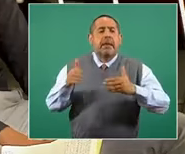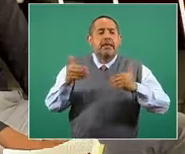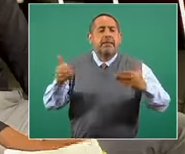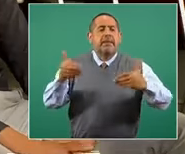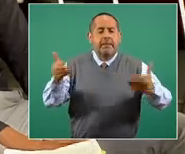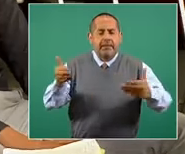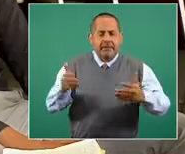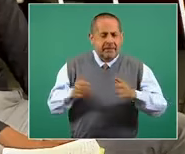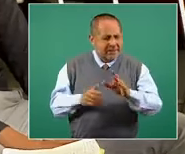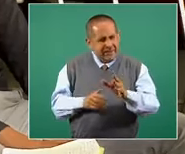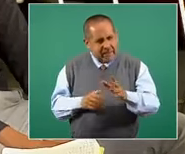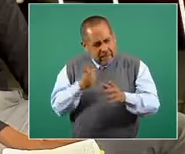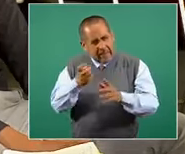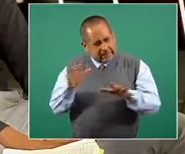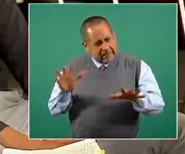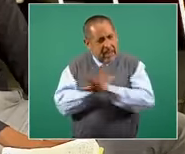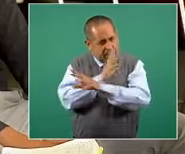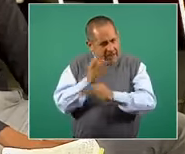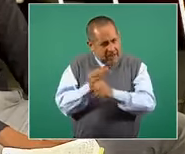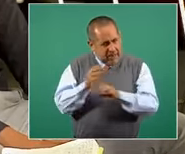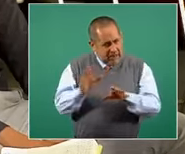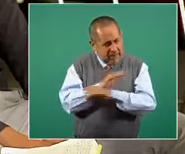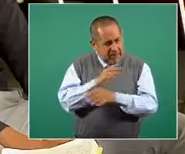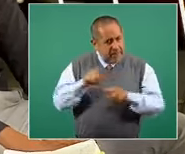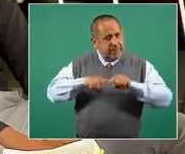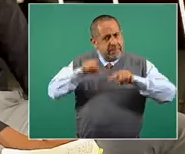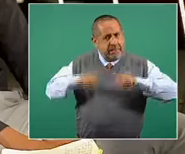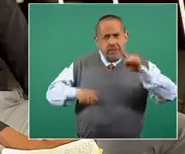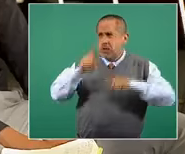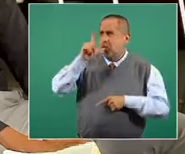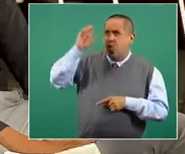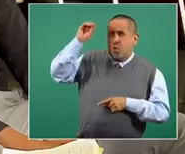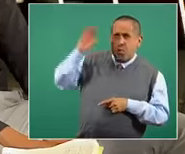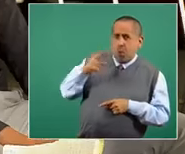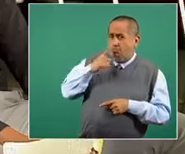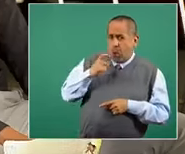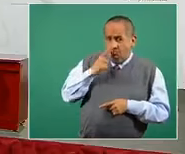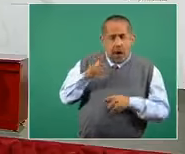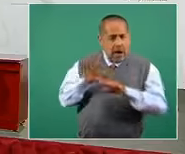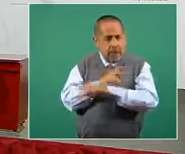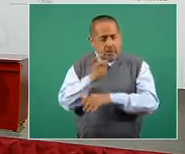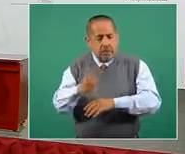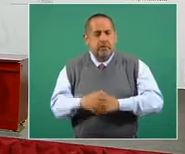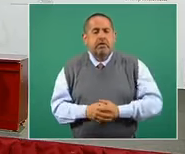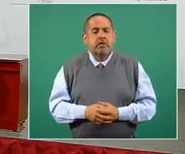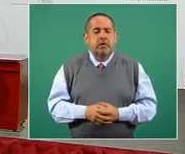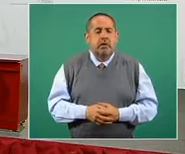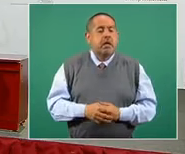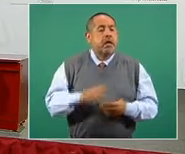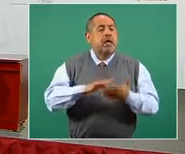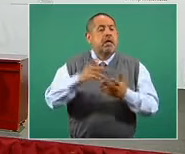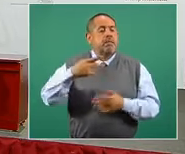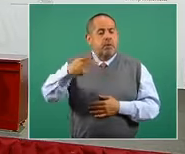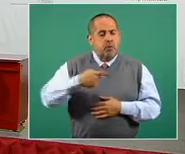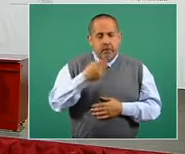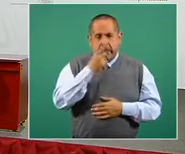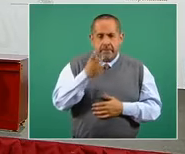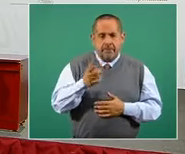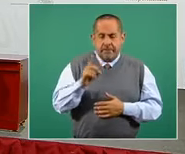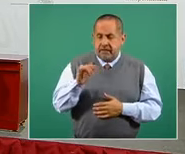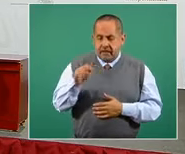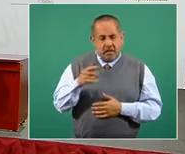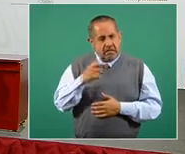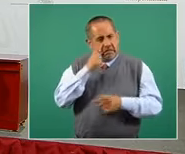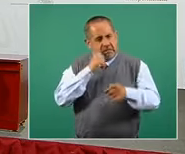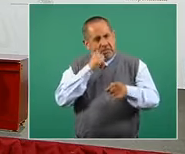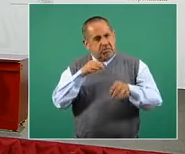en el Plan Nacional de Vacunación de acuerdo al semáforo en rojo de las capitales, doctor? Gracias por la pregunta, Daniel. Siempre me